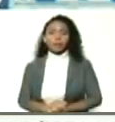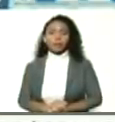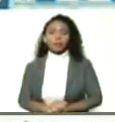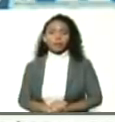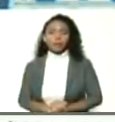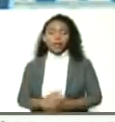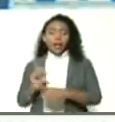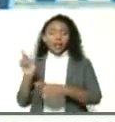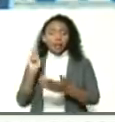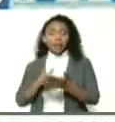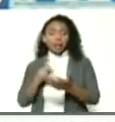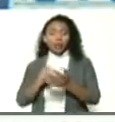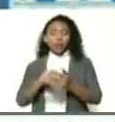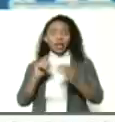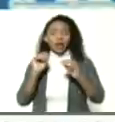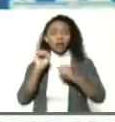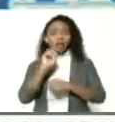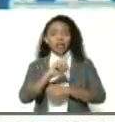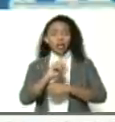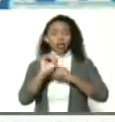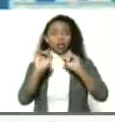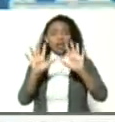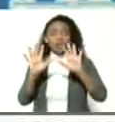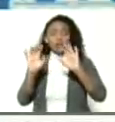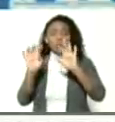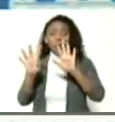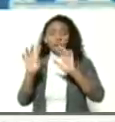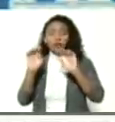Como parte de los